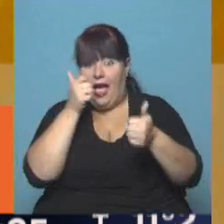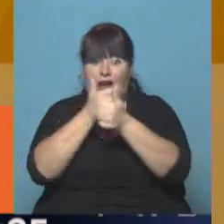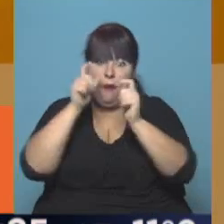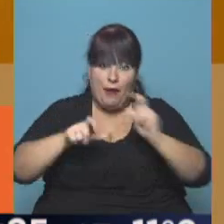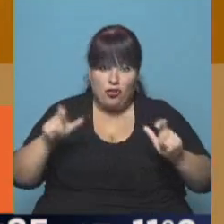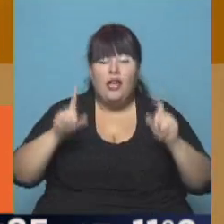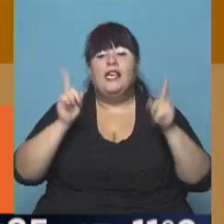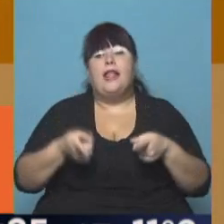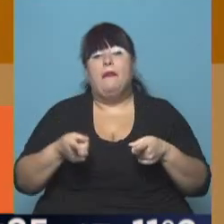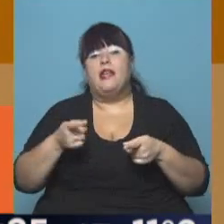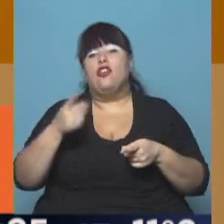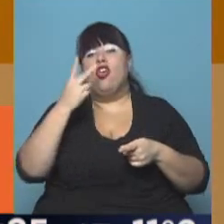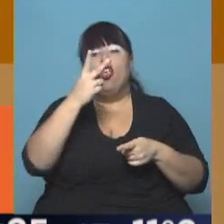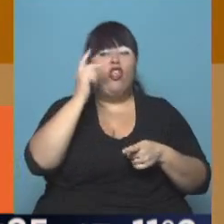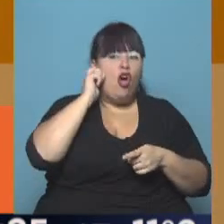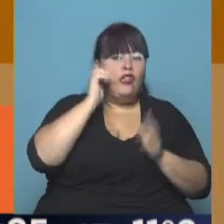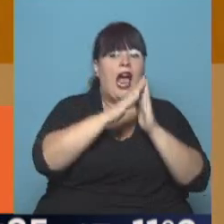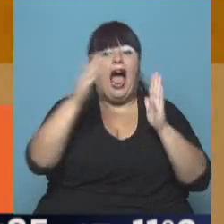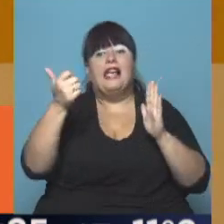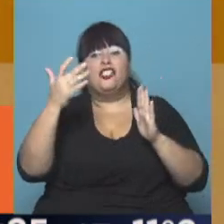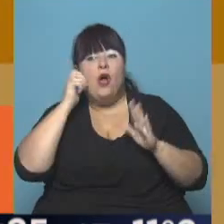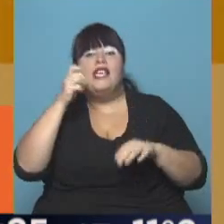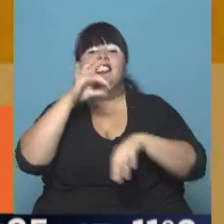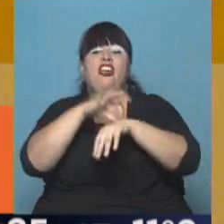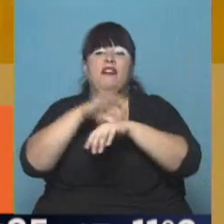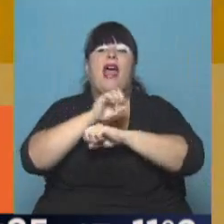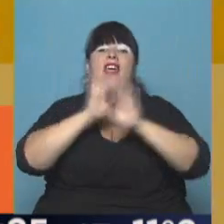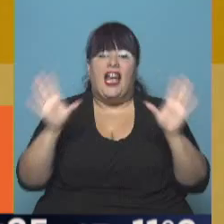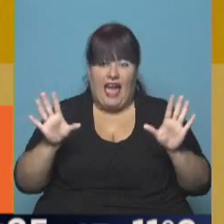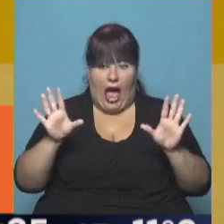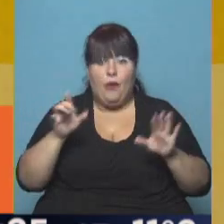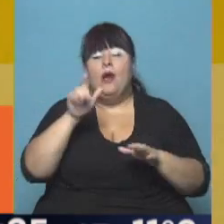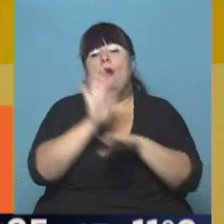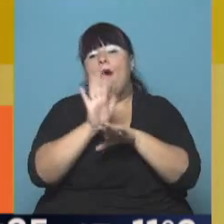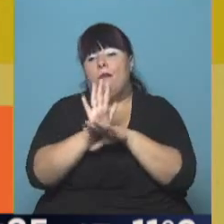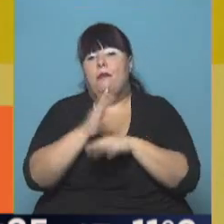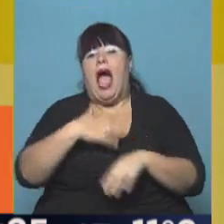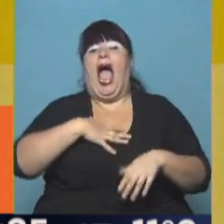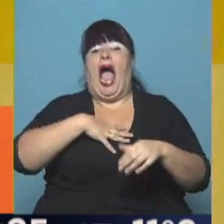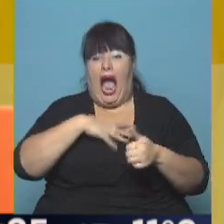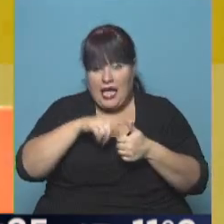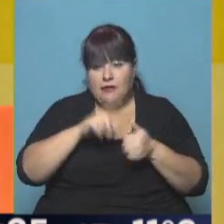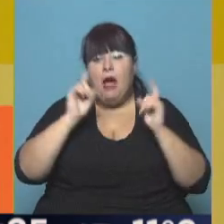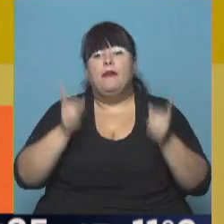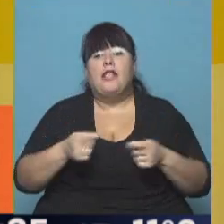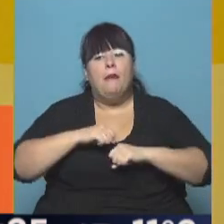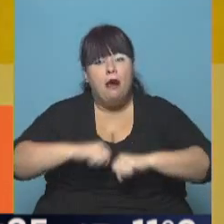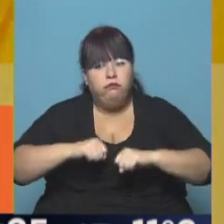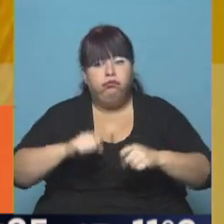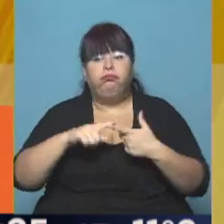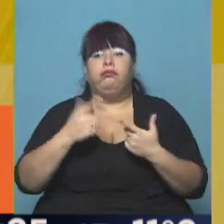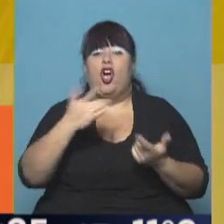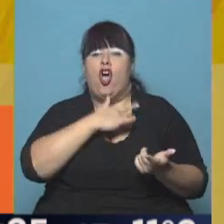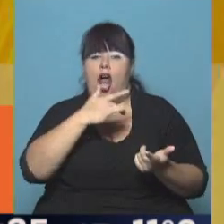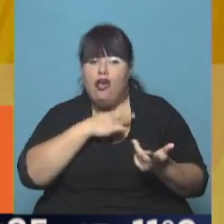y entre 2 años y 65 los que tengan enfermedades graves eso quiere decir asma pero también la obesidad las